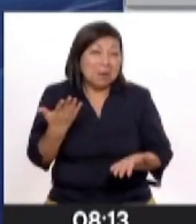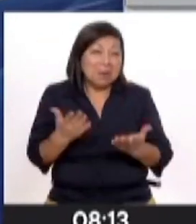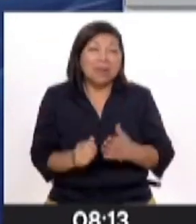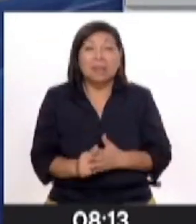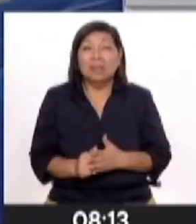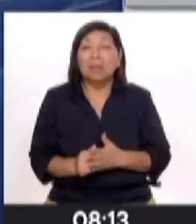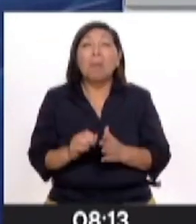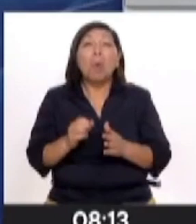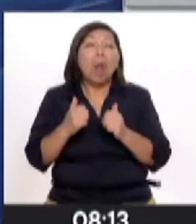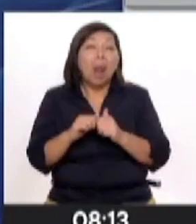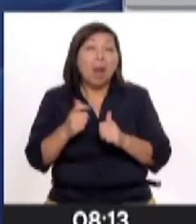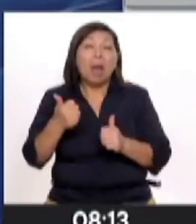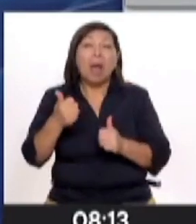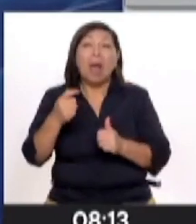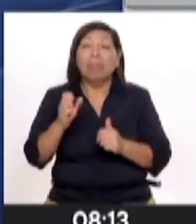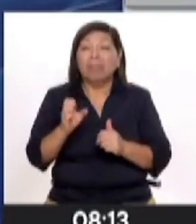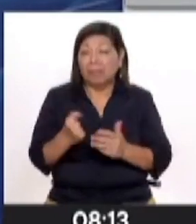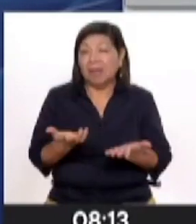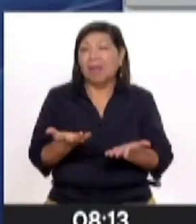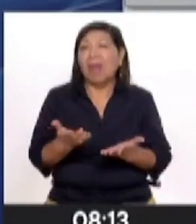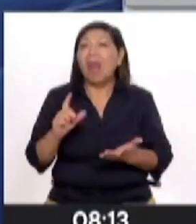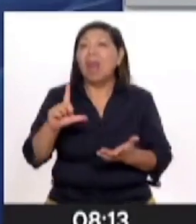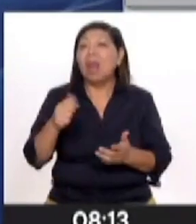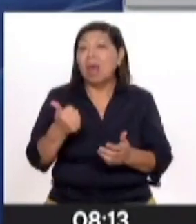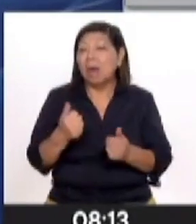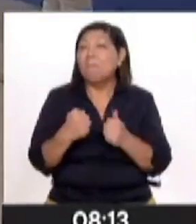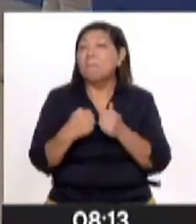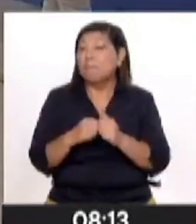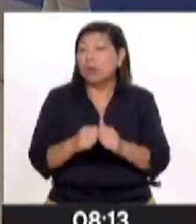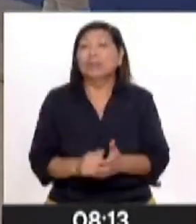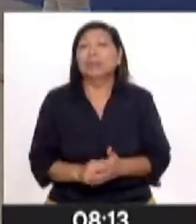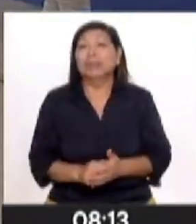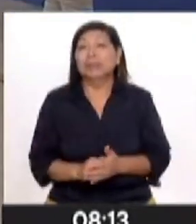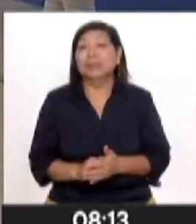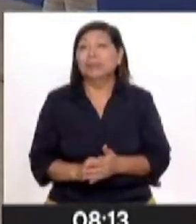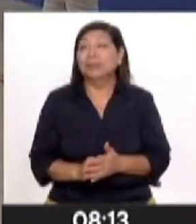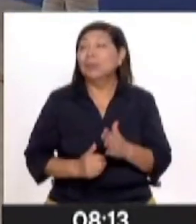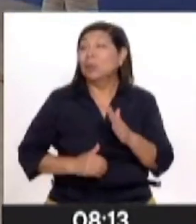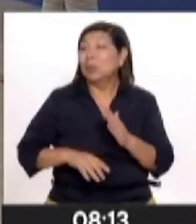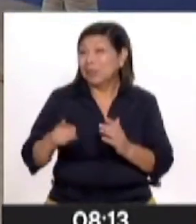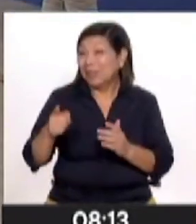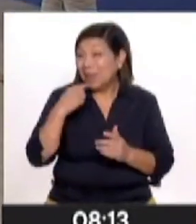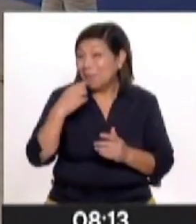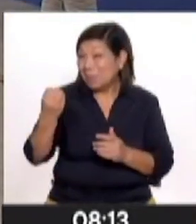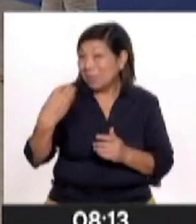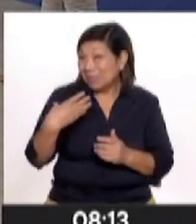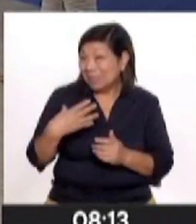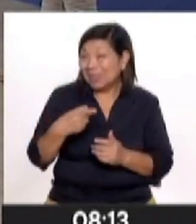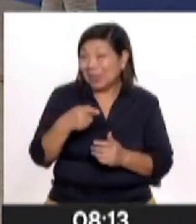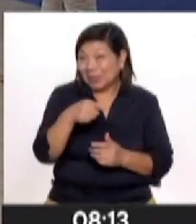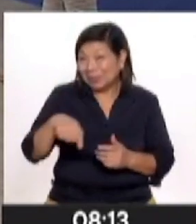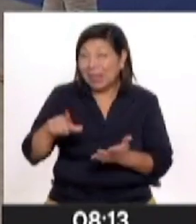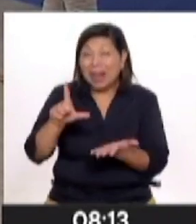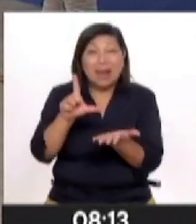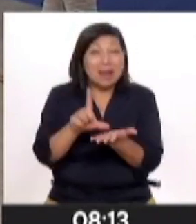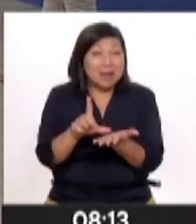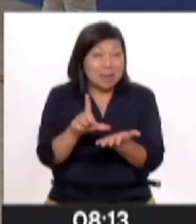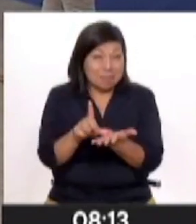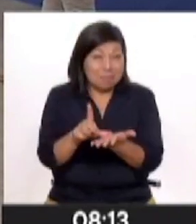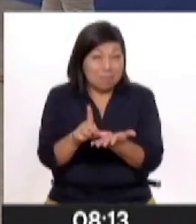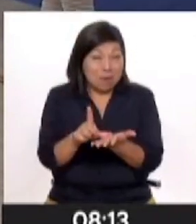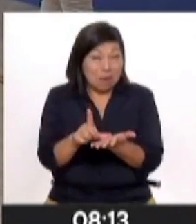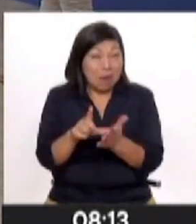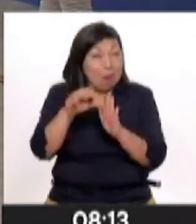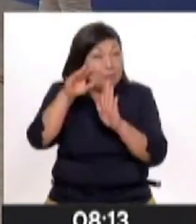que es La Molina, Ate, Santa Anita. Ahora, en digamos los distritos costeros, particularmente en Lima, ¿va a